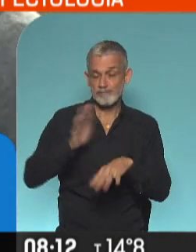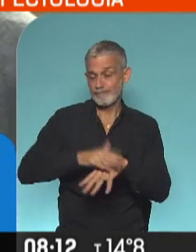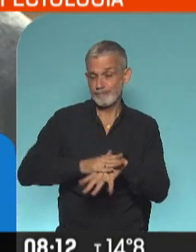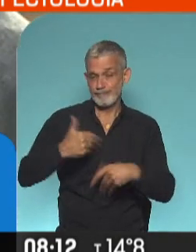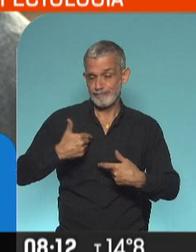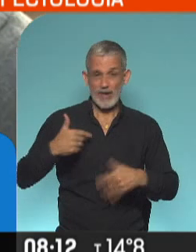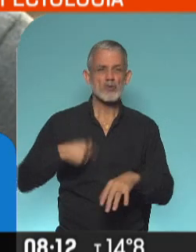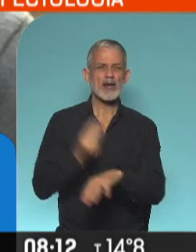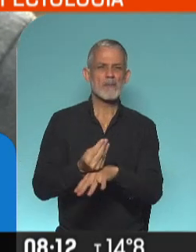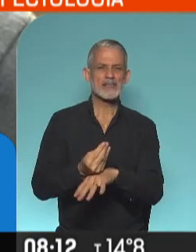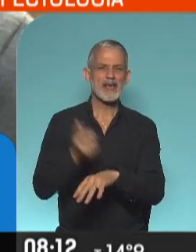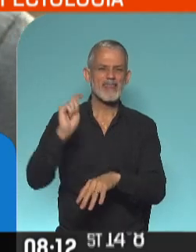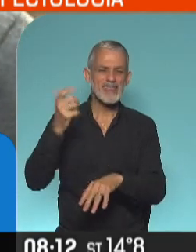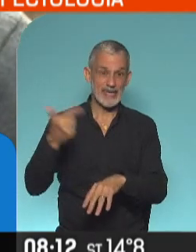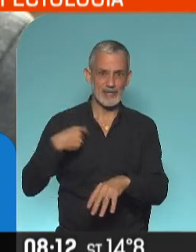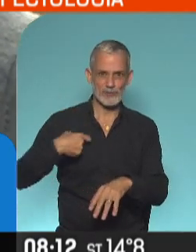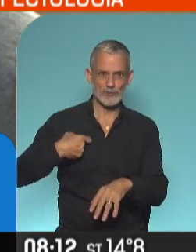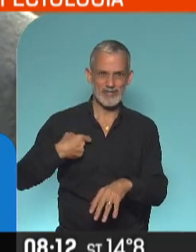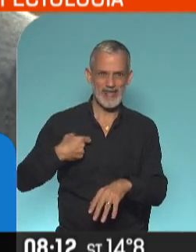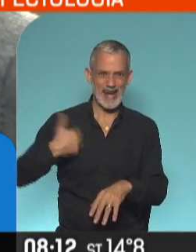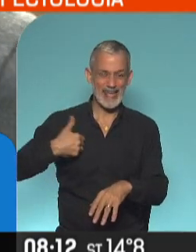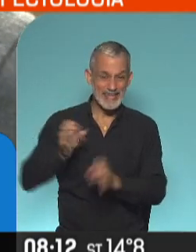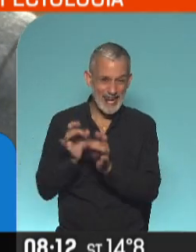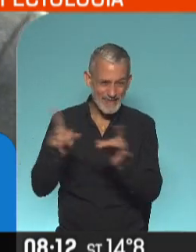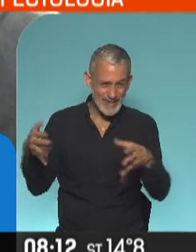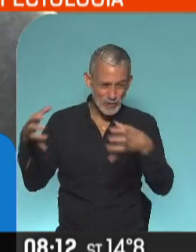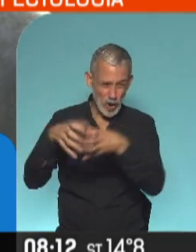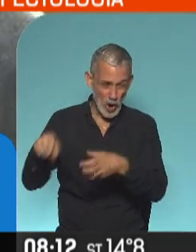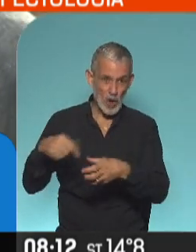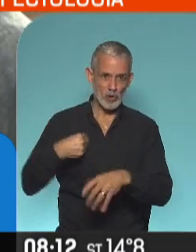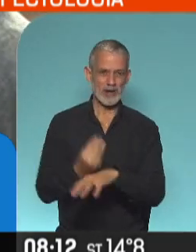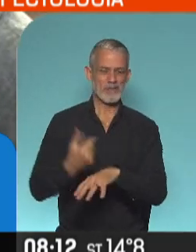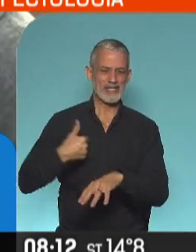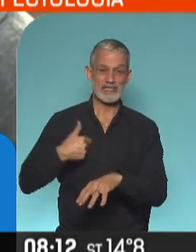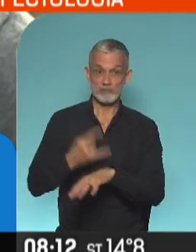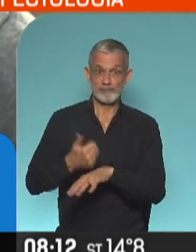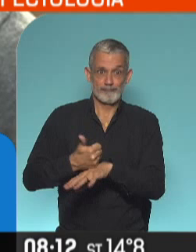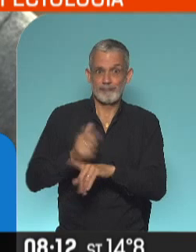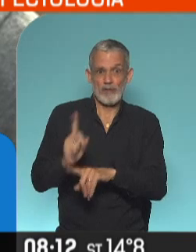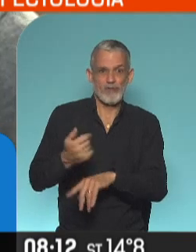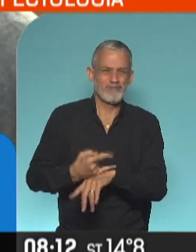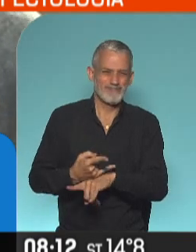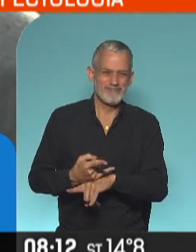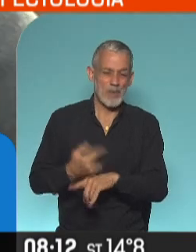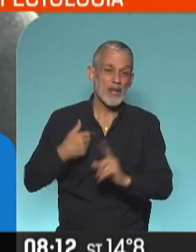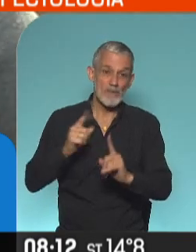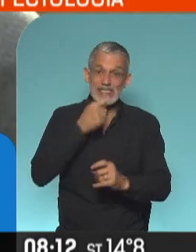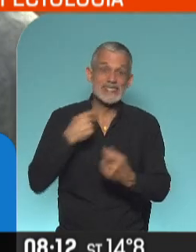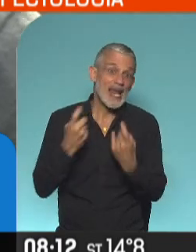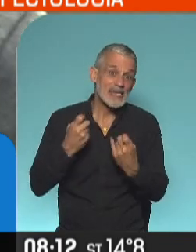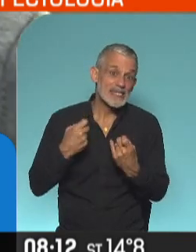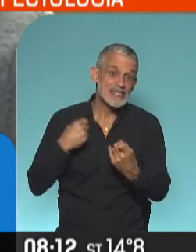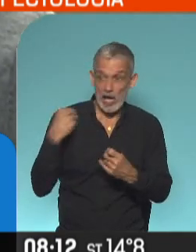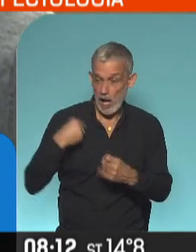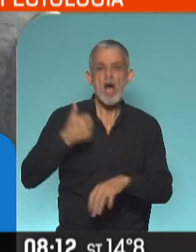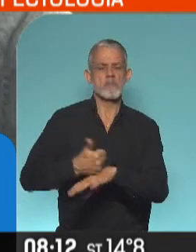yo en representación de la Sociedad Argentina de Infectología y de todos los infectólogos, y vamos a estar acá siempre en la medida que nos necesiten, digamos,